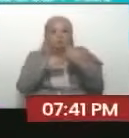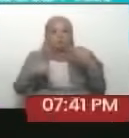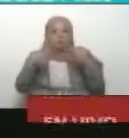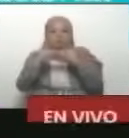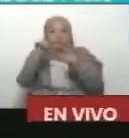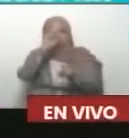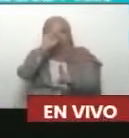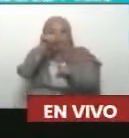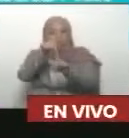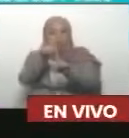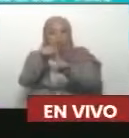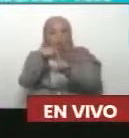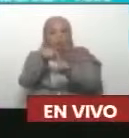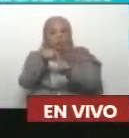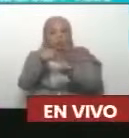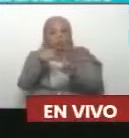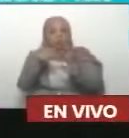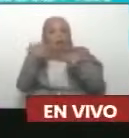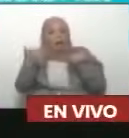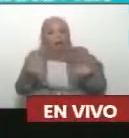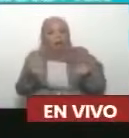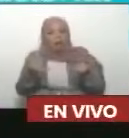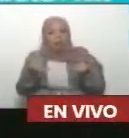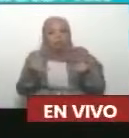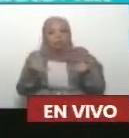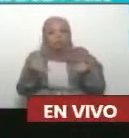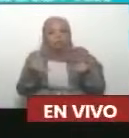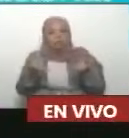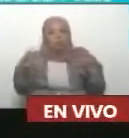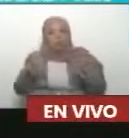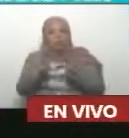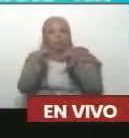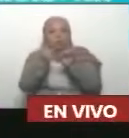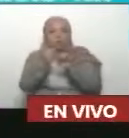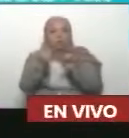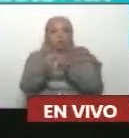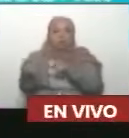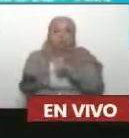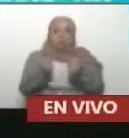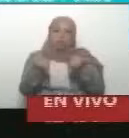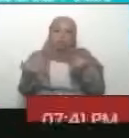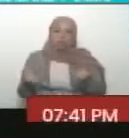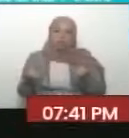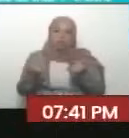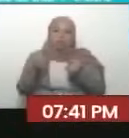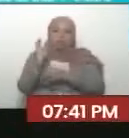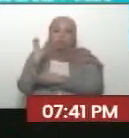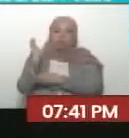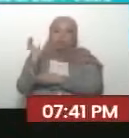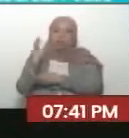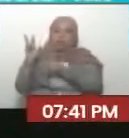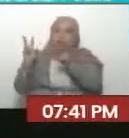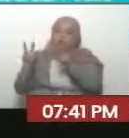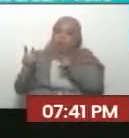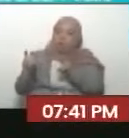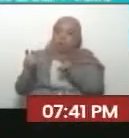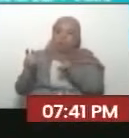nuestras metas. Y precisamente en el encuentro del Congreso de la Nueva Época,